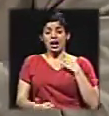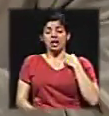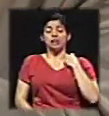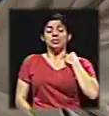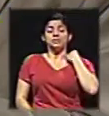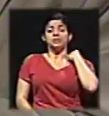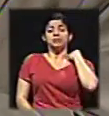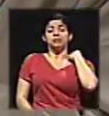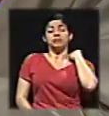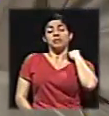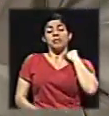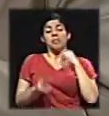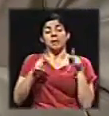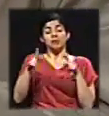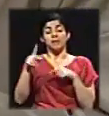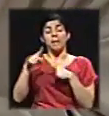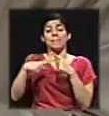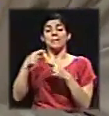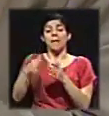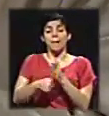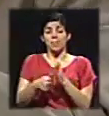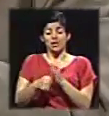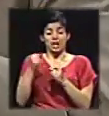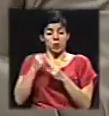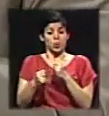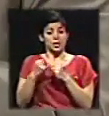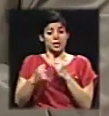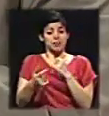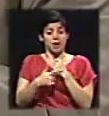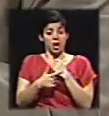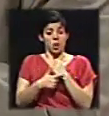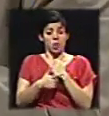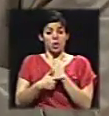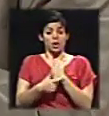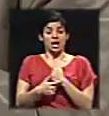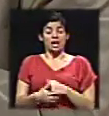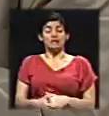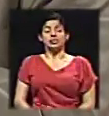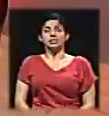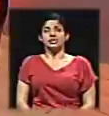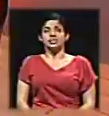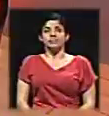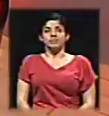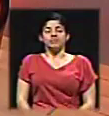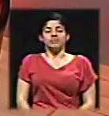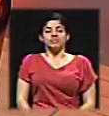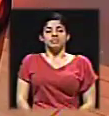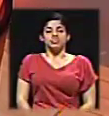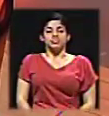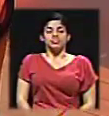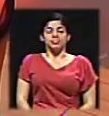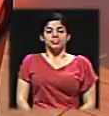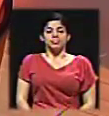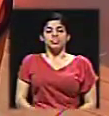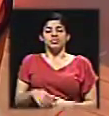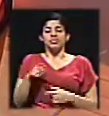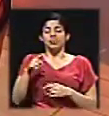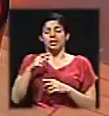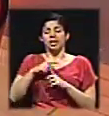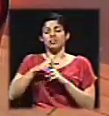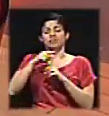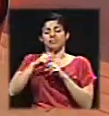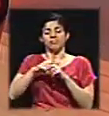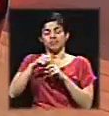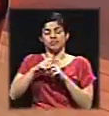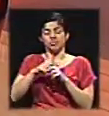los que van a votar en las últimas horas básicamente se decantan en proporciones